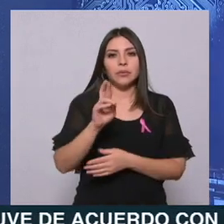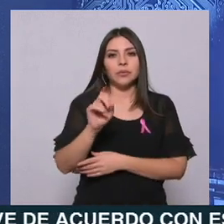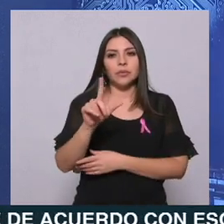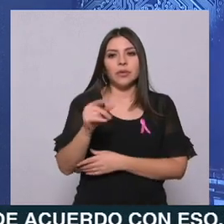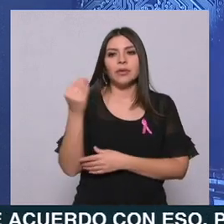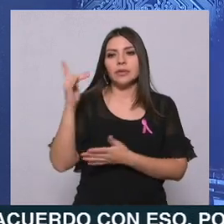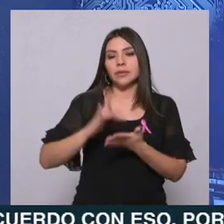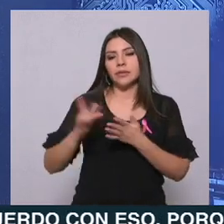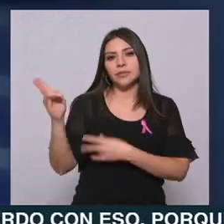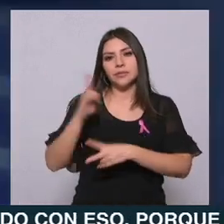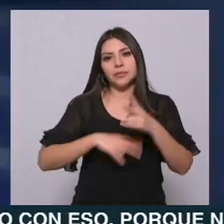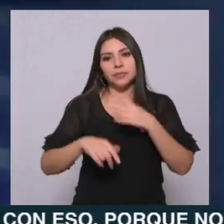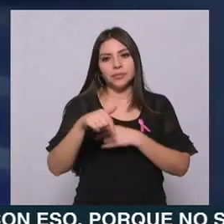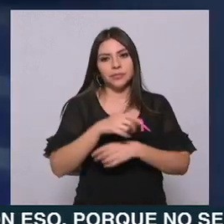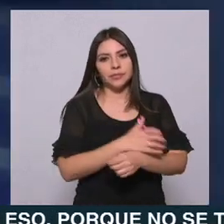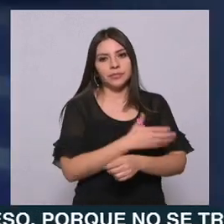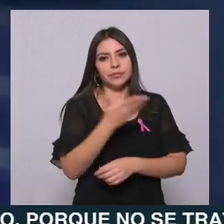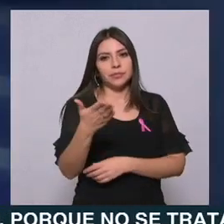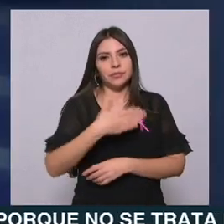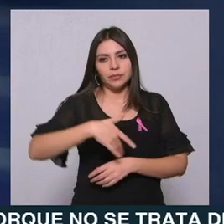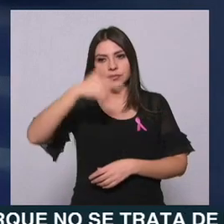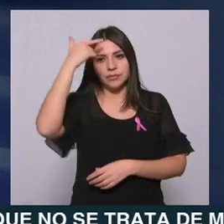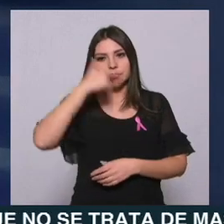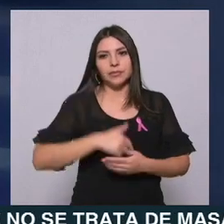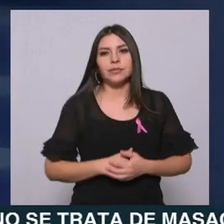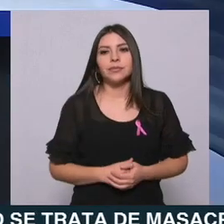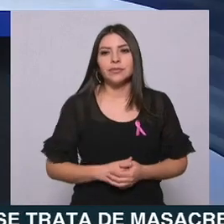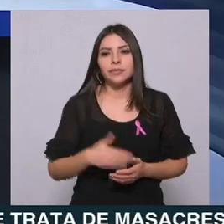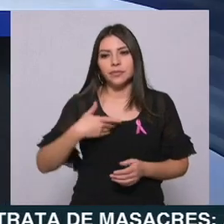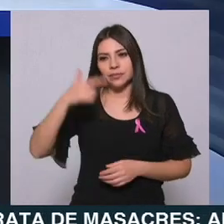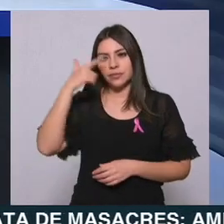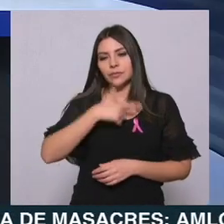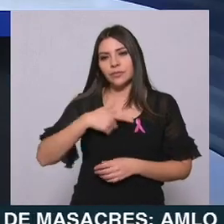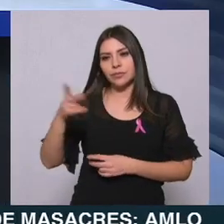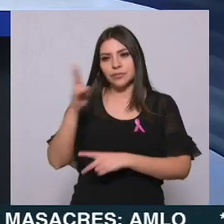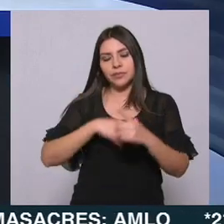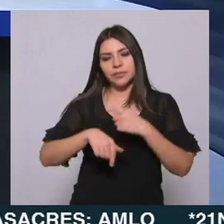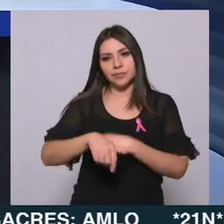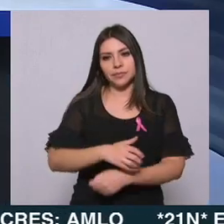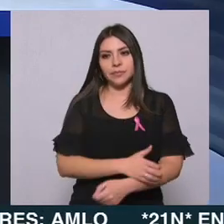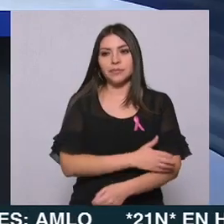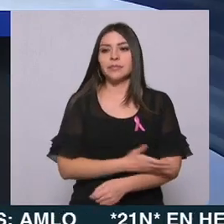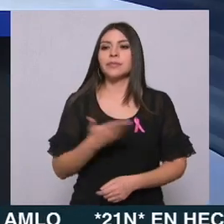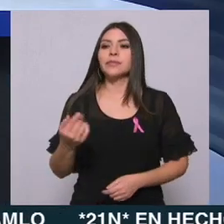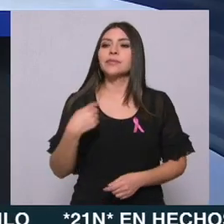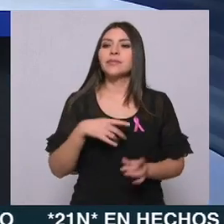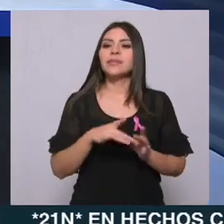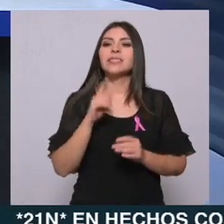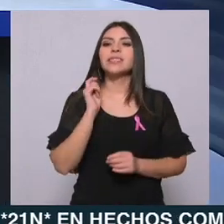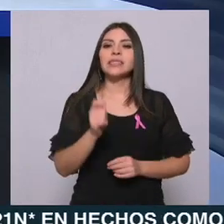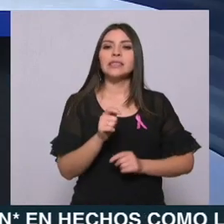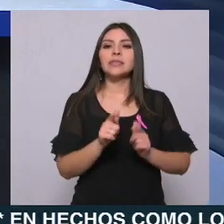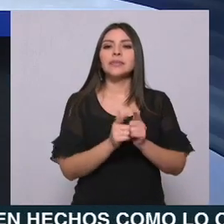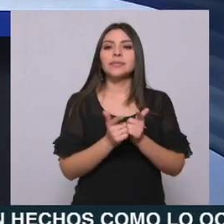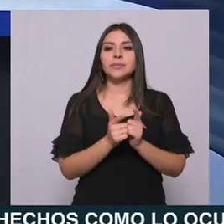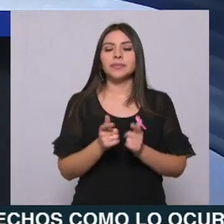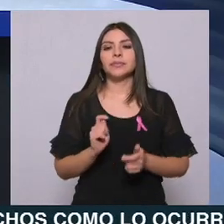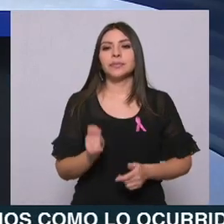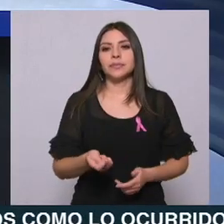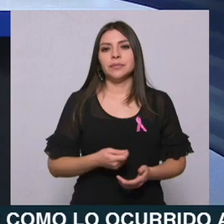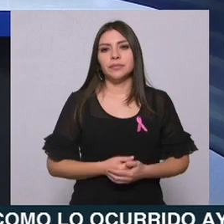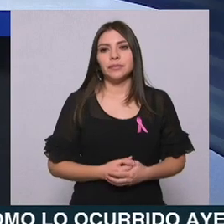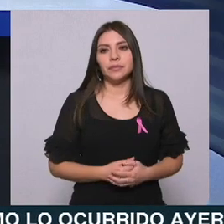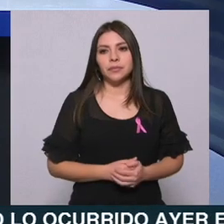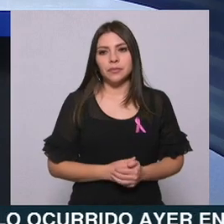por acompañarnos. Muy buenas noches. Buenas noches, muy contenta de estar con ustedes. Pues platícanos a ver de qué se trata esta obra. Pues es un